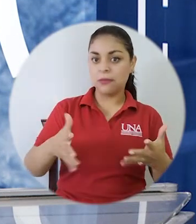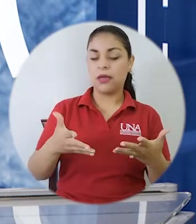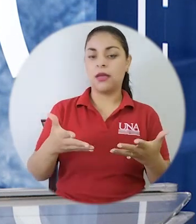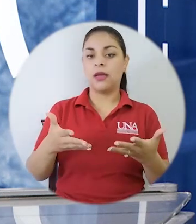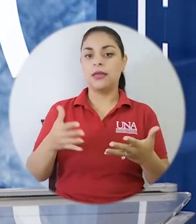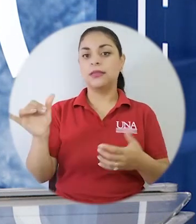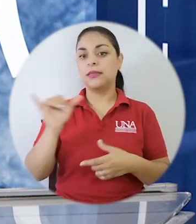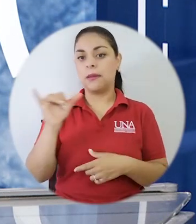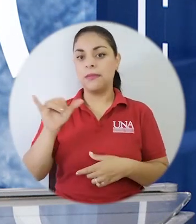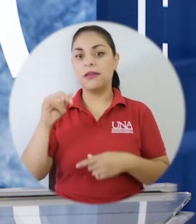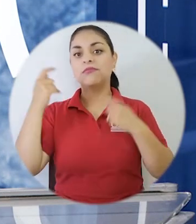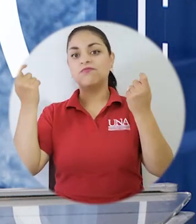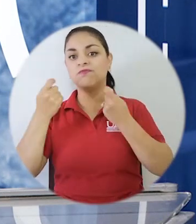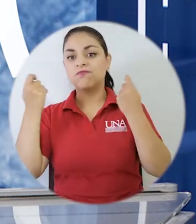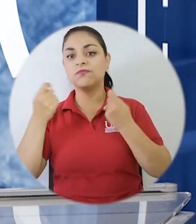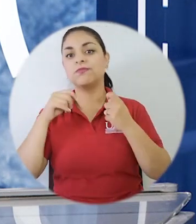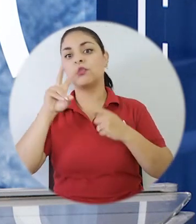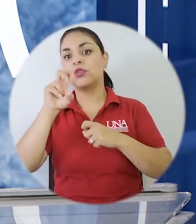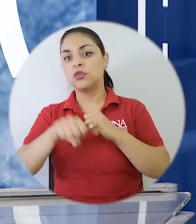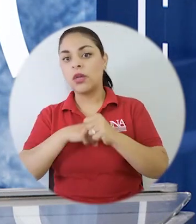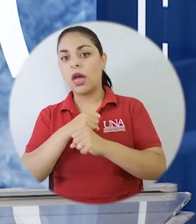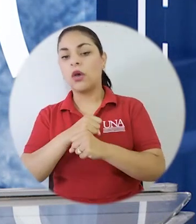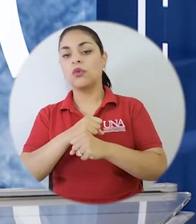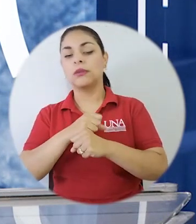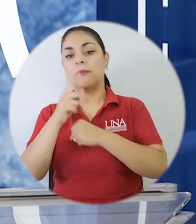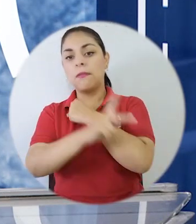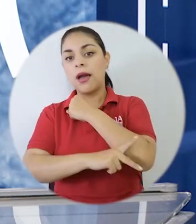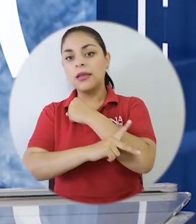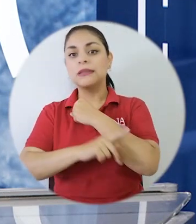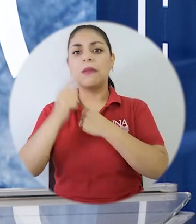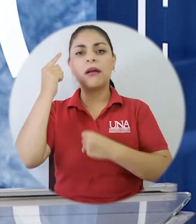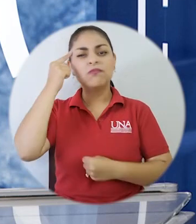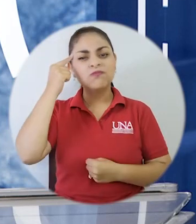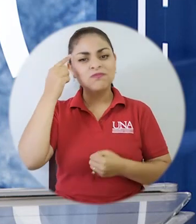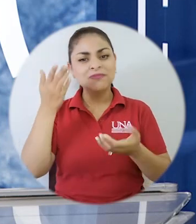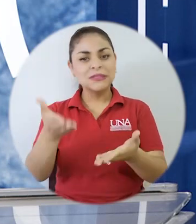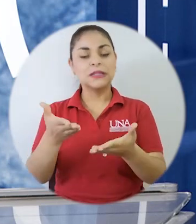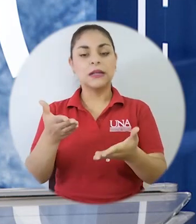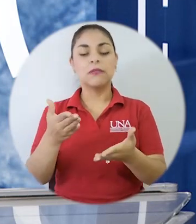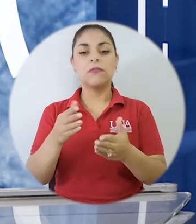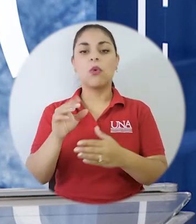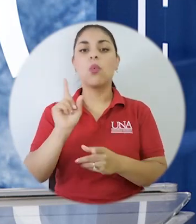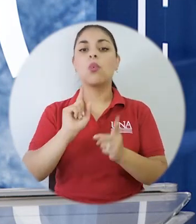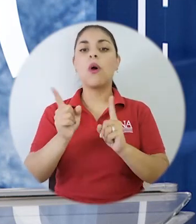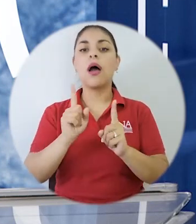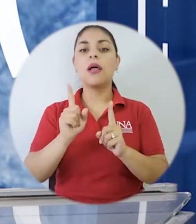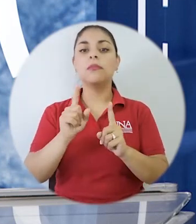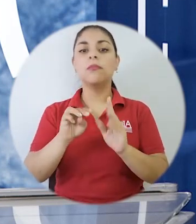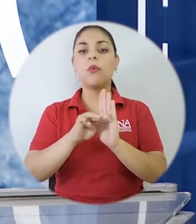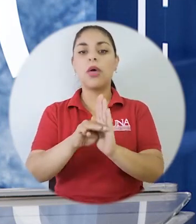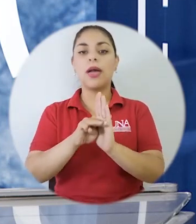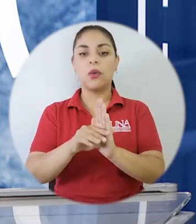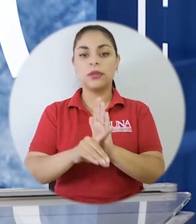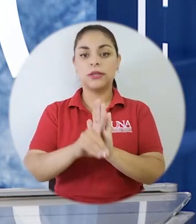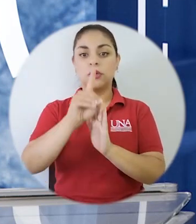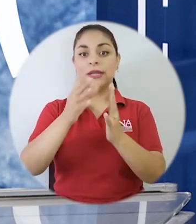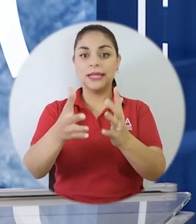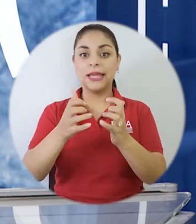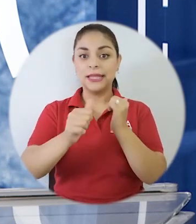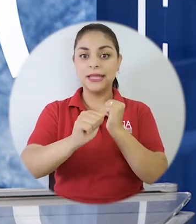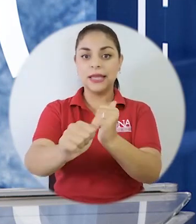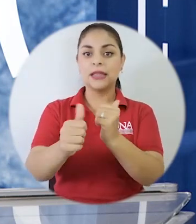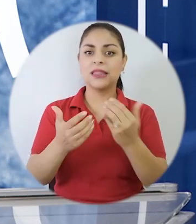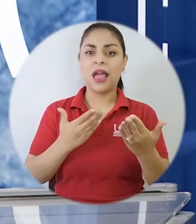de la pandemia como de la conmemoración de la independencia de la República para reflexionar sobre el modelo de desarrollo que queremos